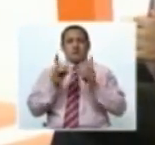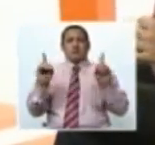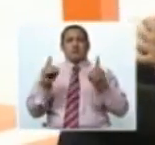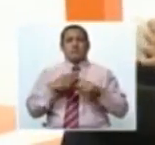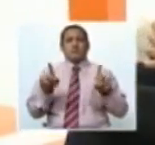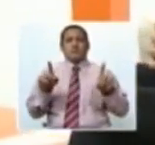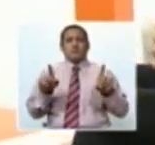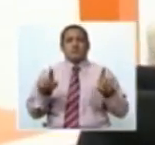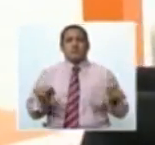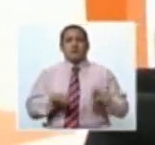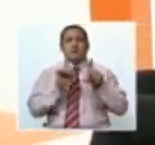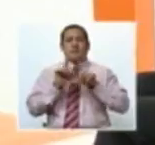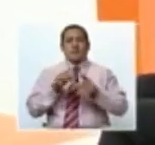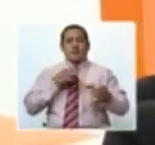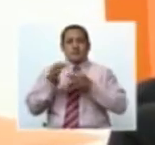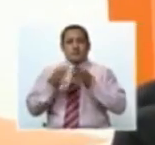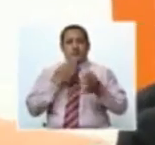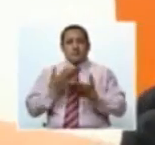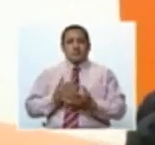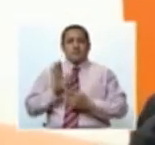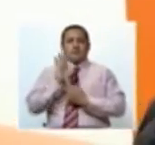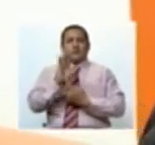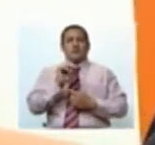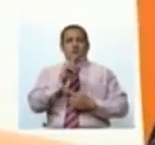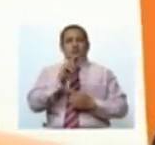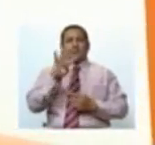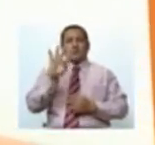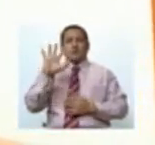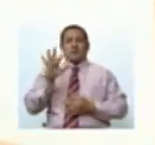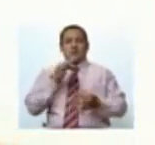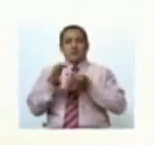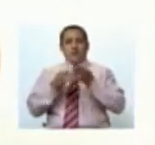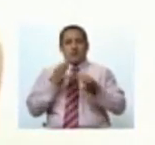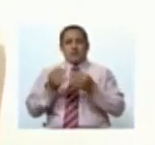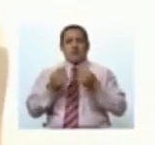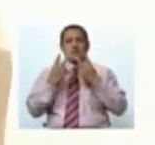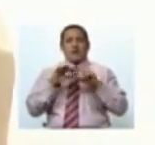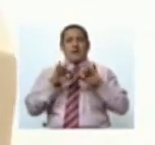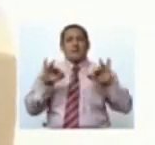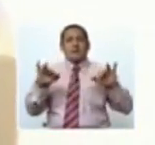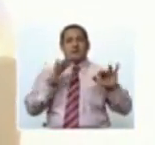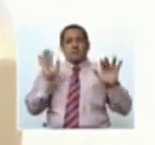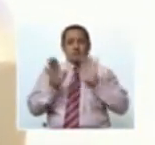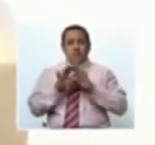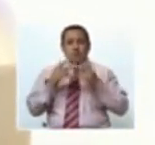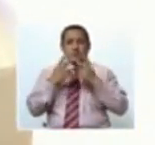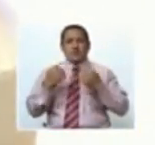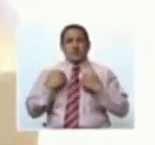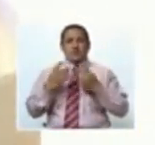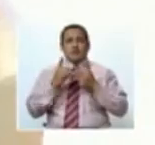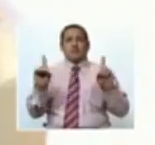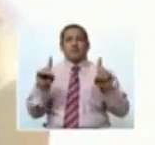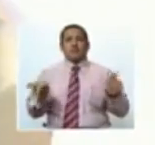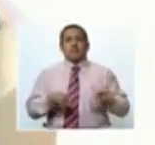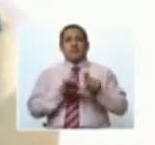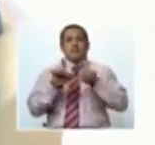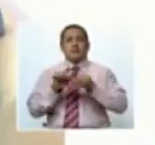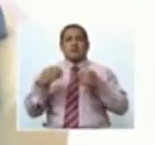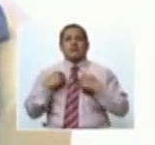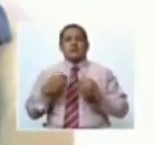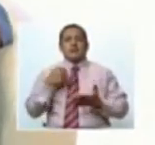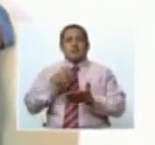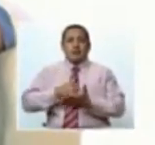divorcio, pero también se interpreta y se aplica el artículo 245, señalando que adicionalmente, bueno, haber obtenido el divorcio,